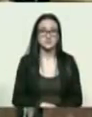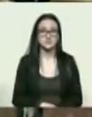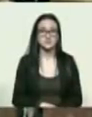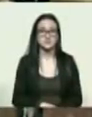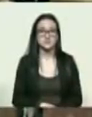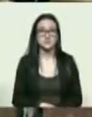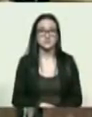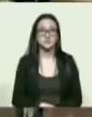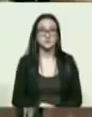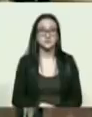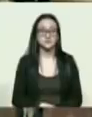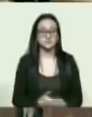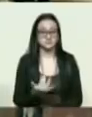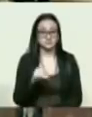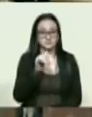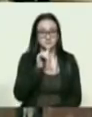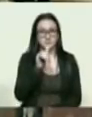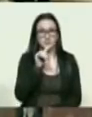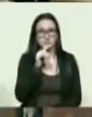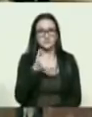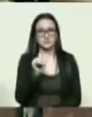He recibido informaciones